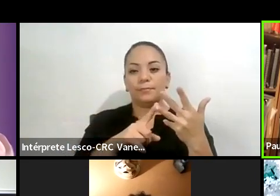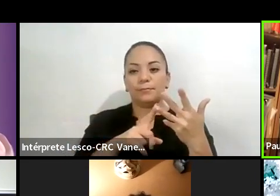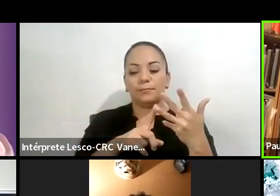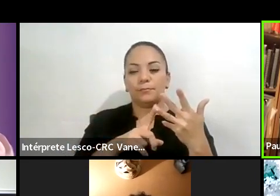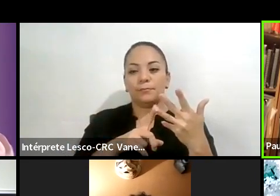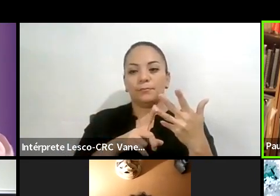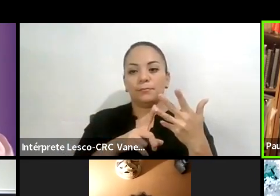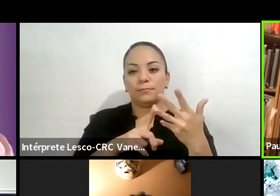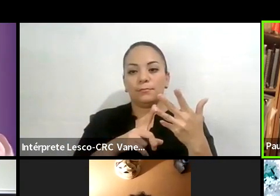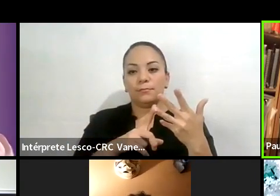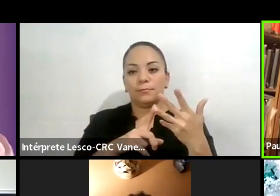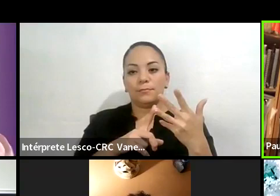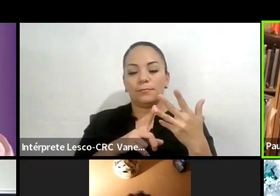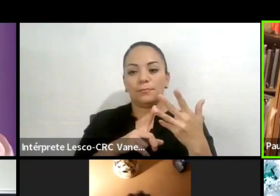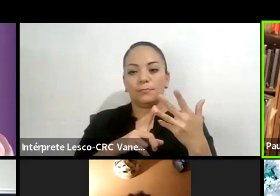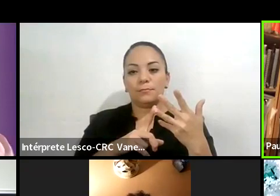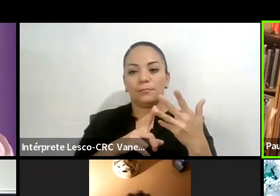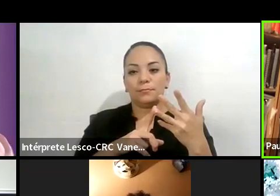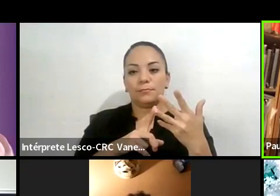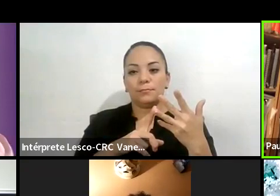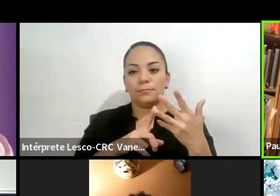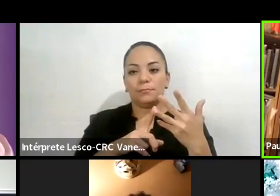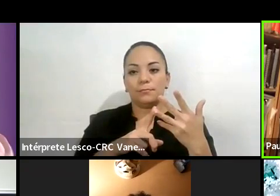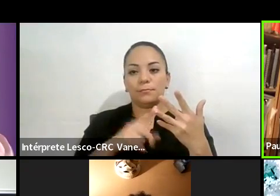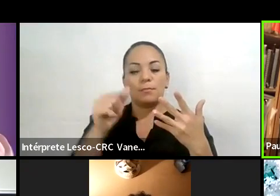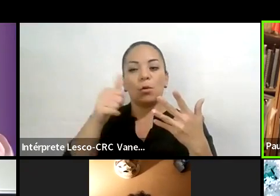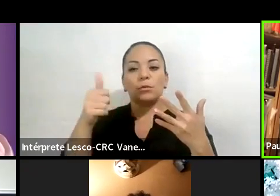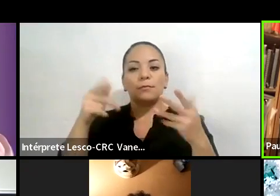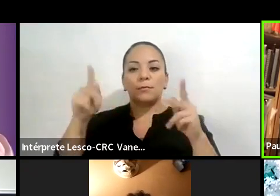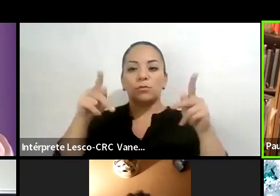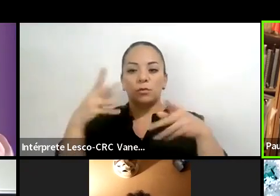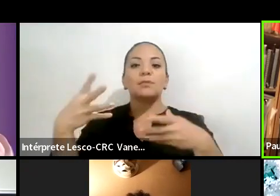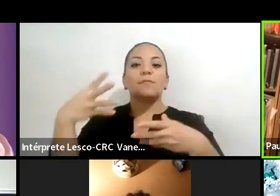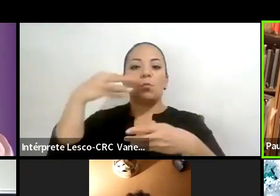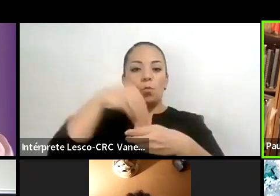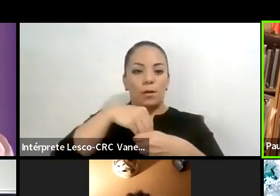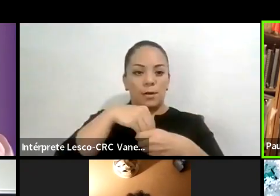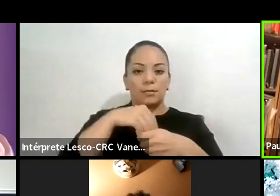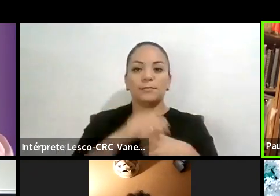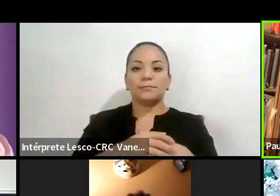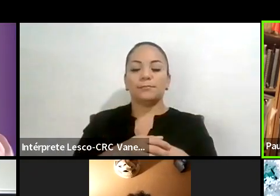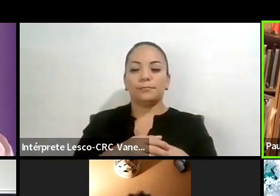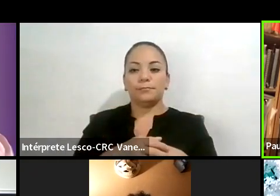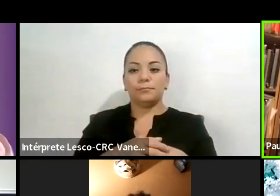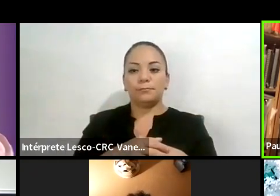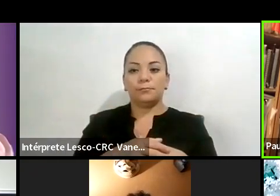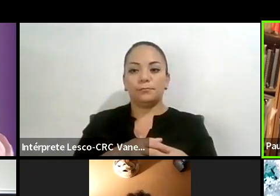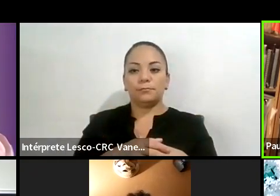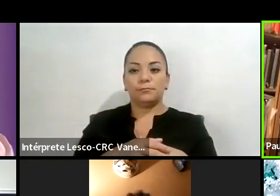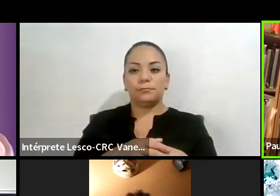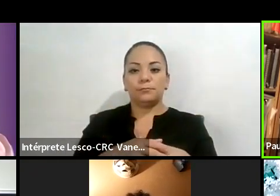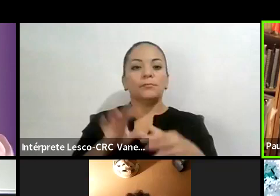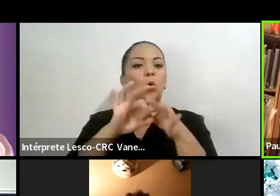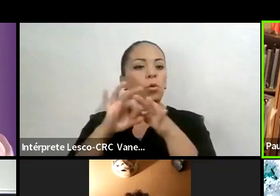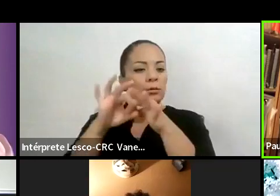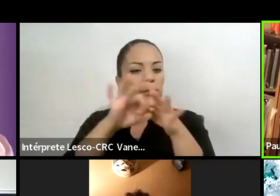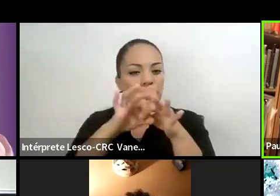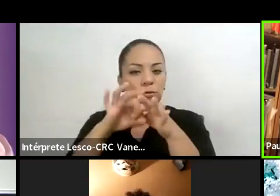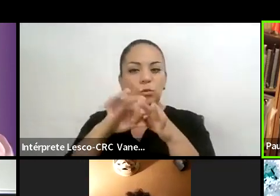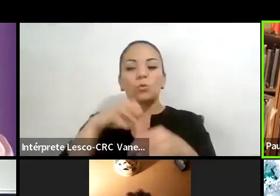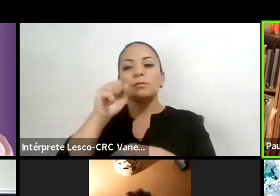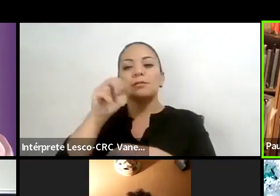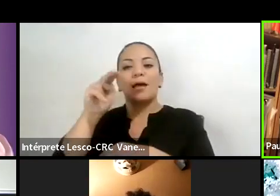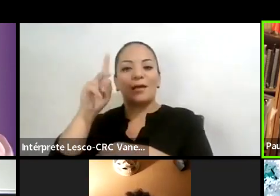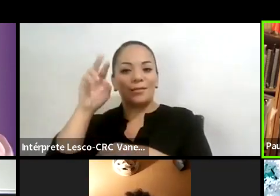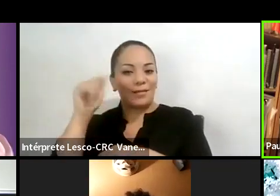y por supuesto a otras personas que estuvieron involucradas, entre ellas en la coordinación, Sandra, que